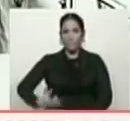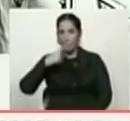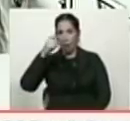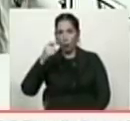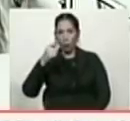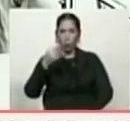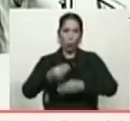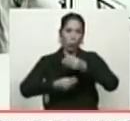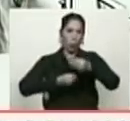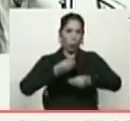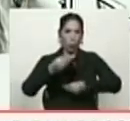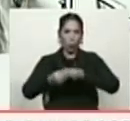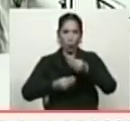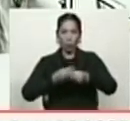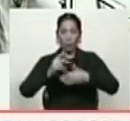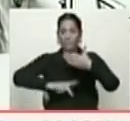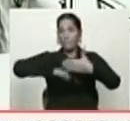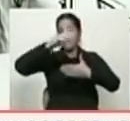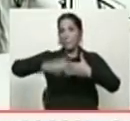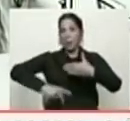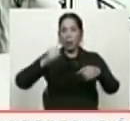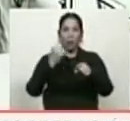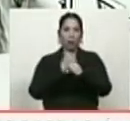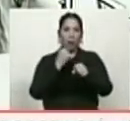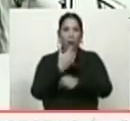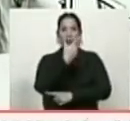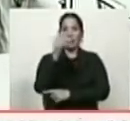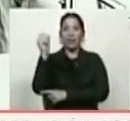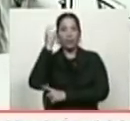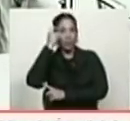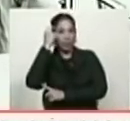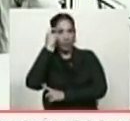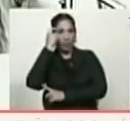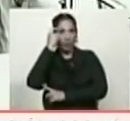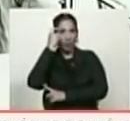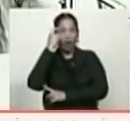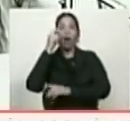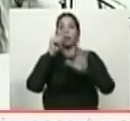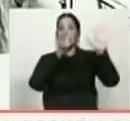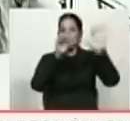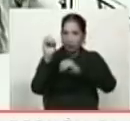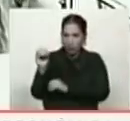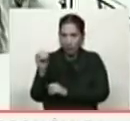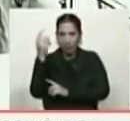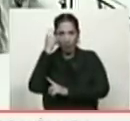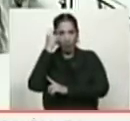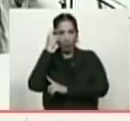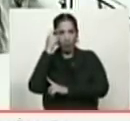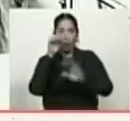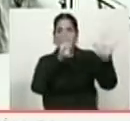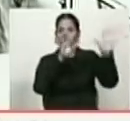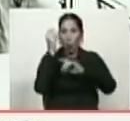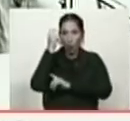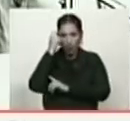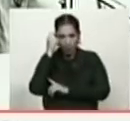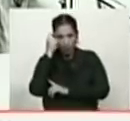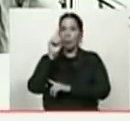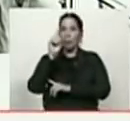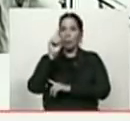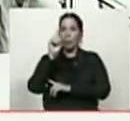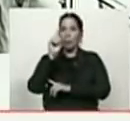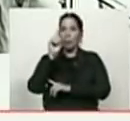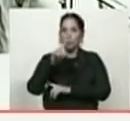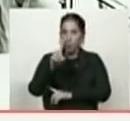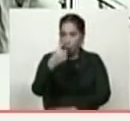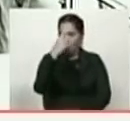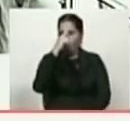estableció un plan de acción a 30 días, a 60 días, a 90 días y a un año. Y el